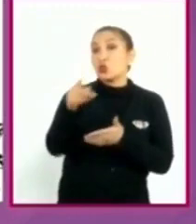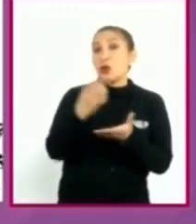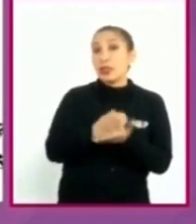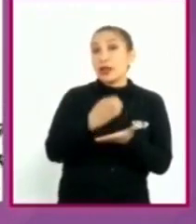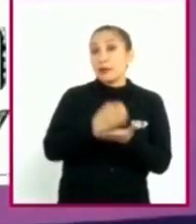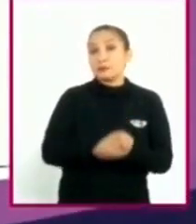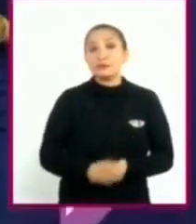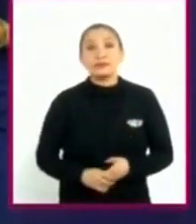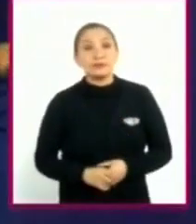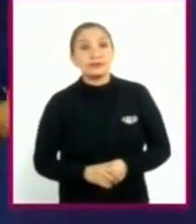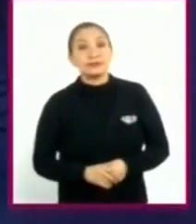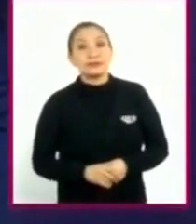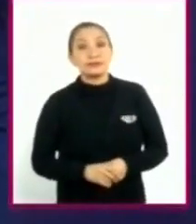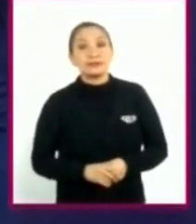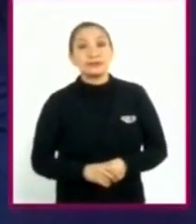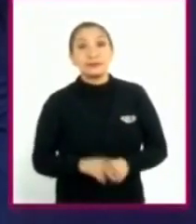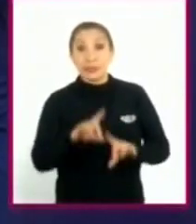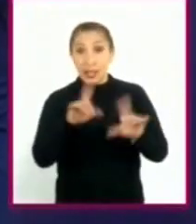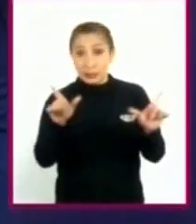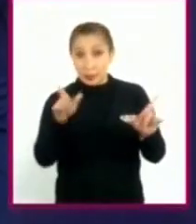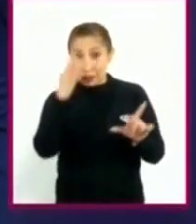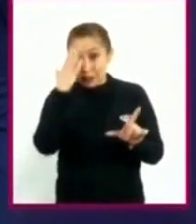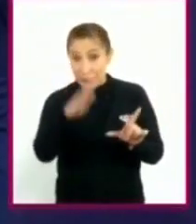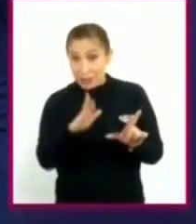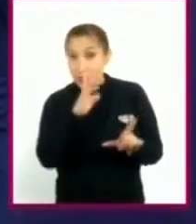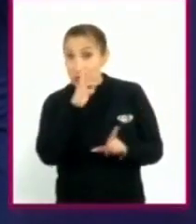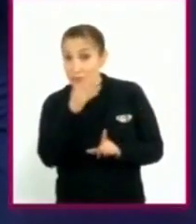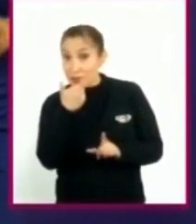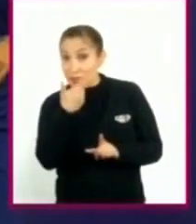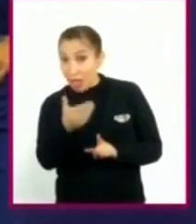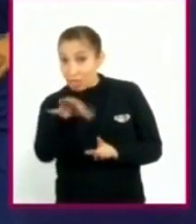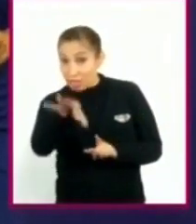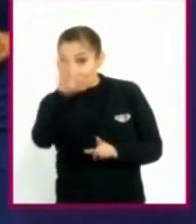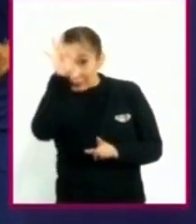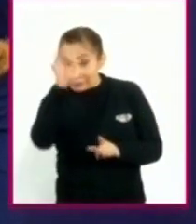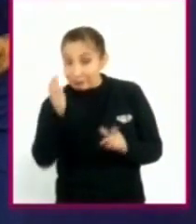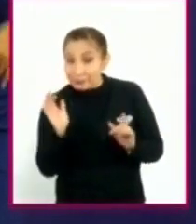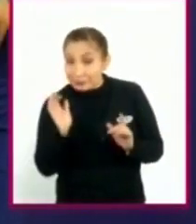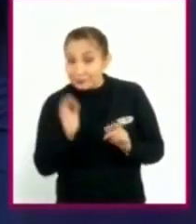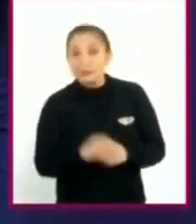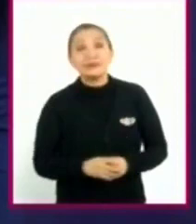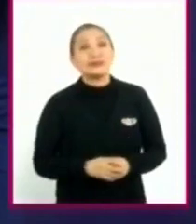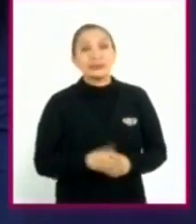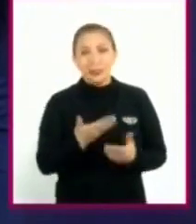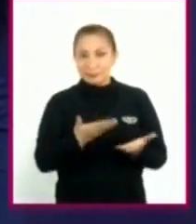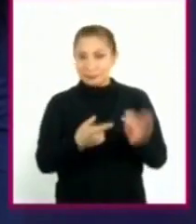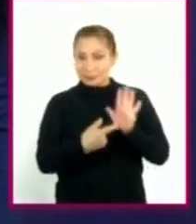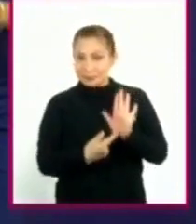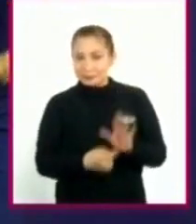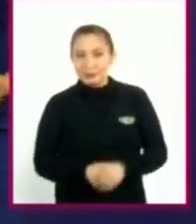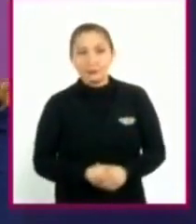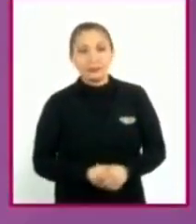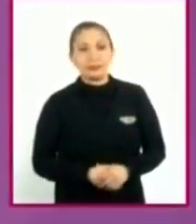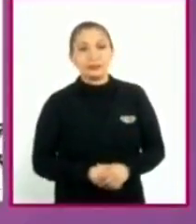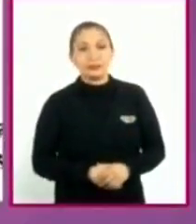cuaderno. ¿Listos para saber si escogieron las respuestas correctas? Aquí van.